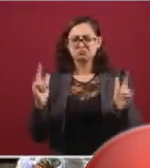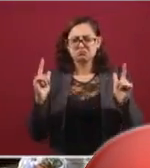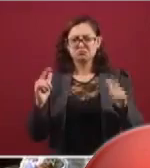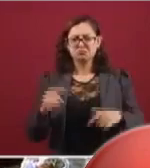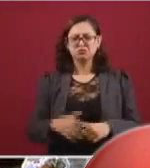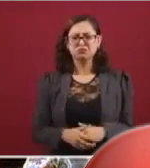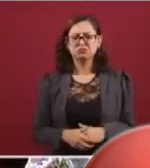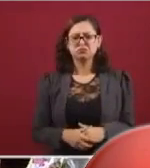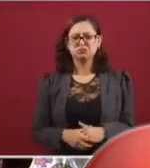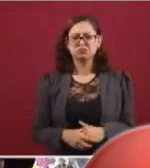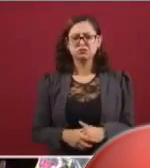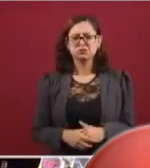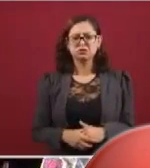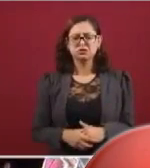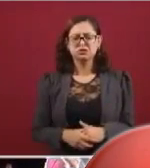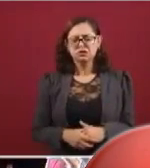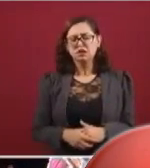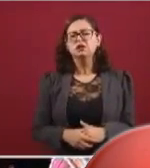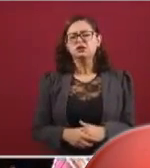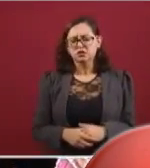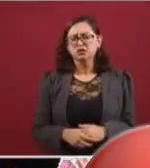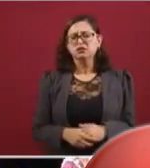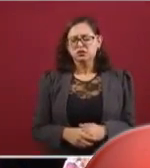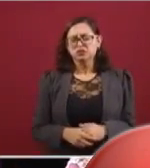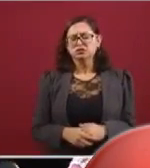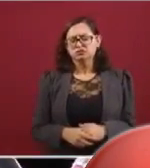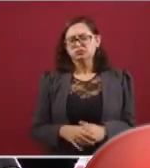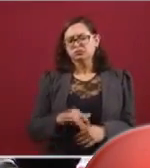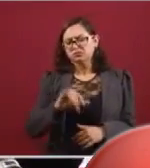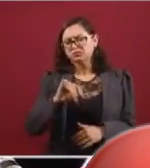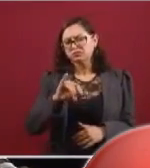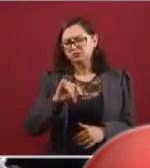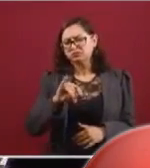Y sí, sí, ayer